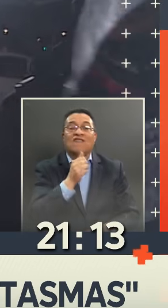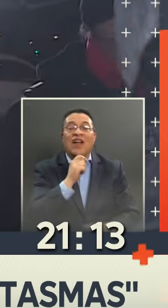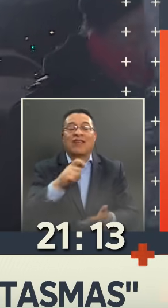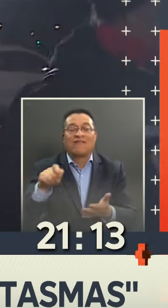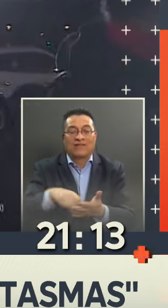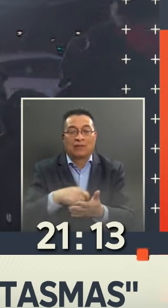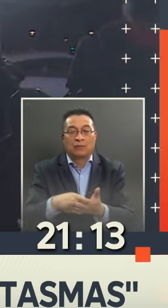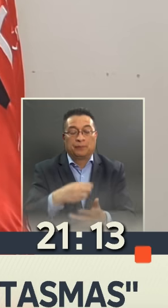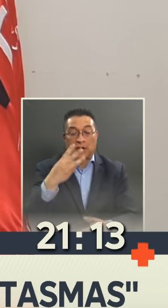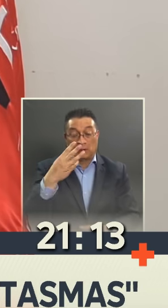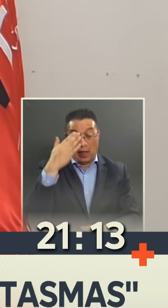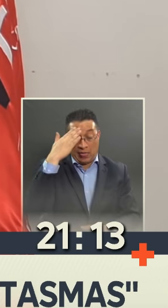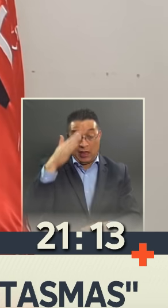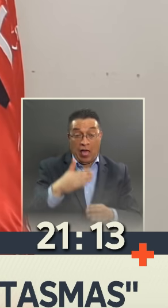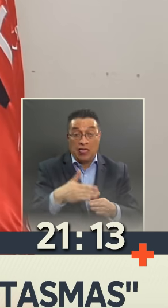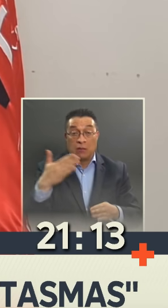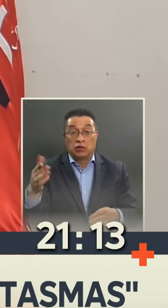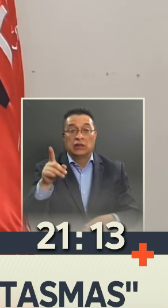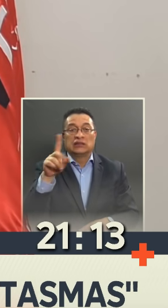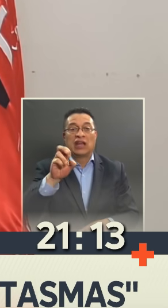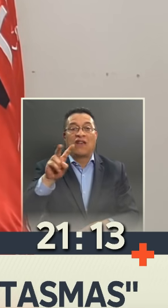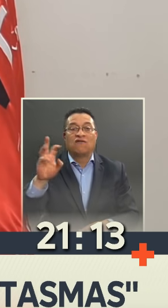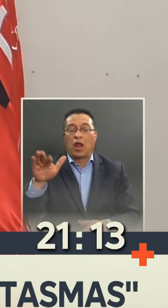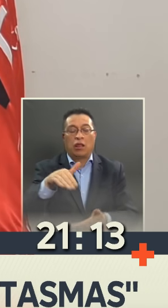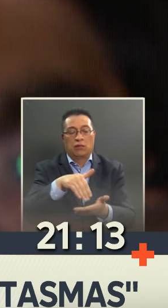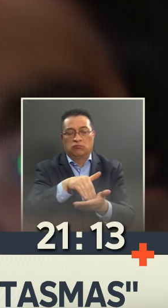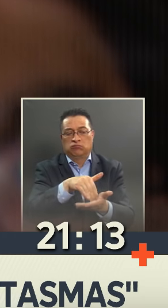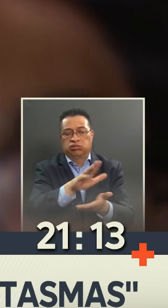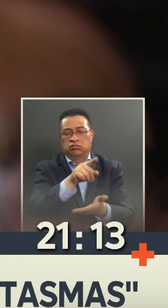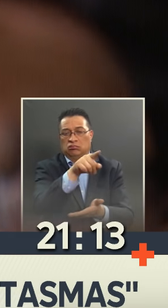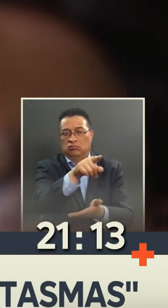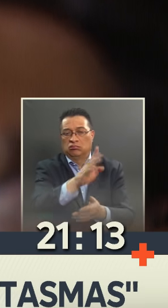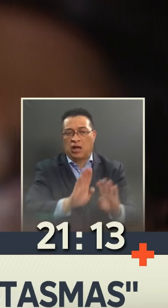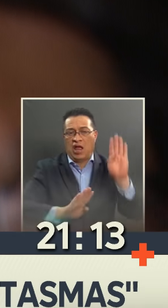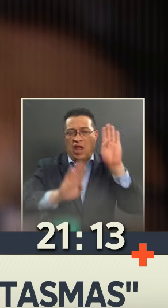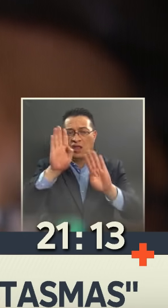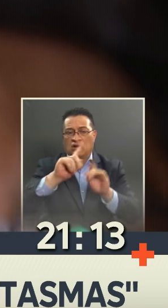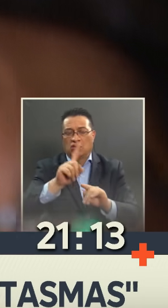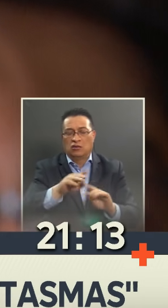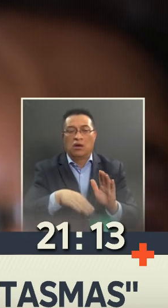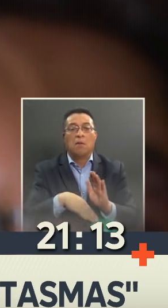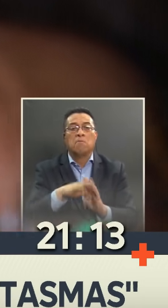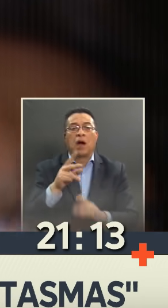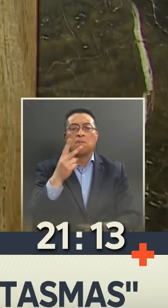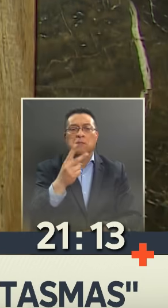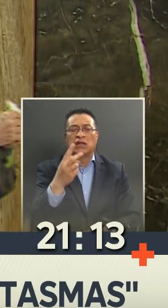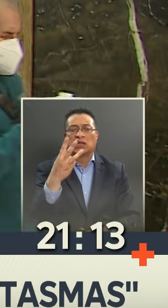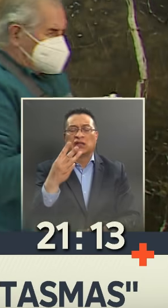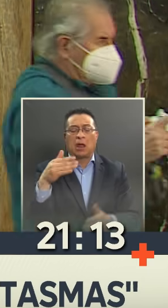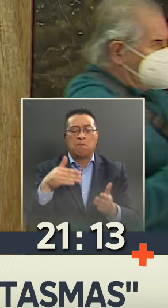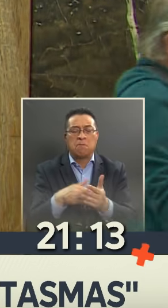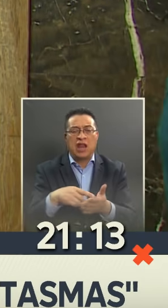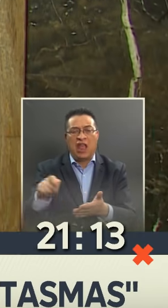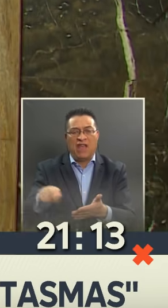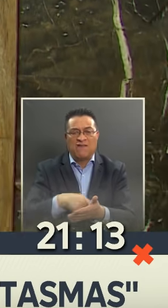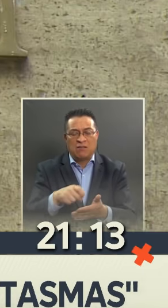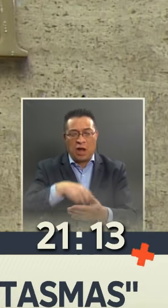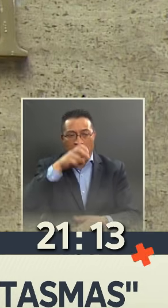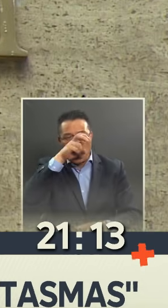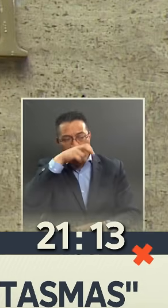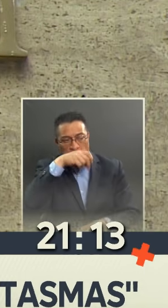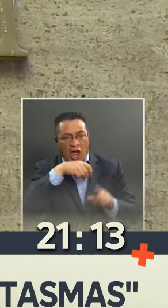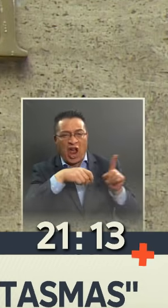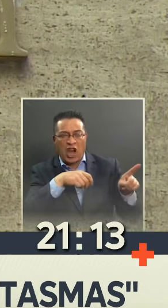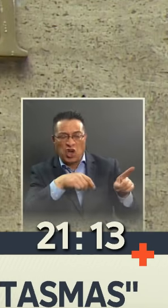días después, el CERVEL rechazó su candidatura presidencial por presentar más de 23.000 firmas ante el notario Patricio